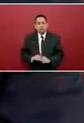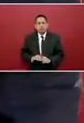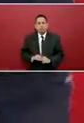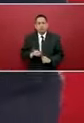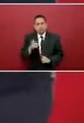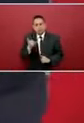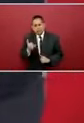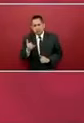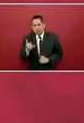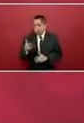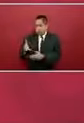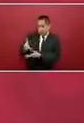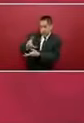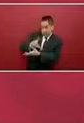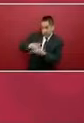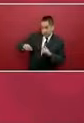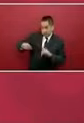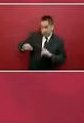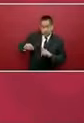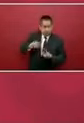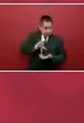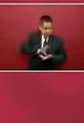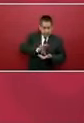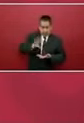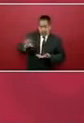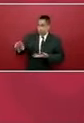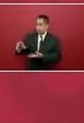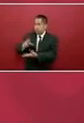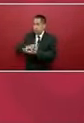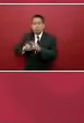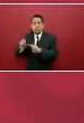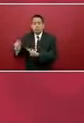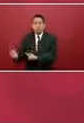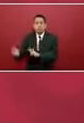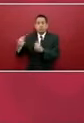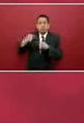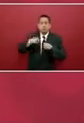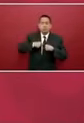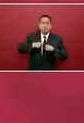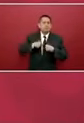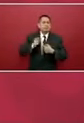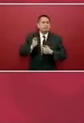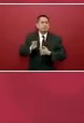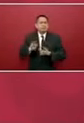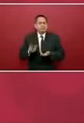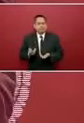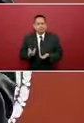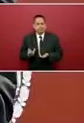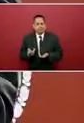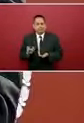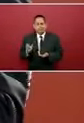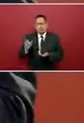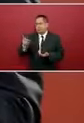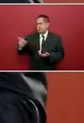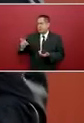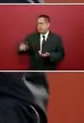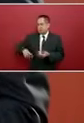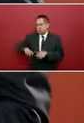Y a cambio de eso, el gobernador de La Laguna o el presidente